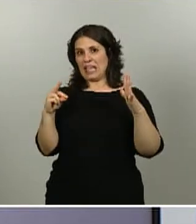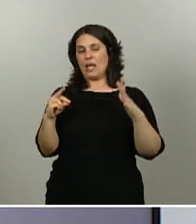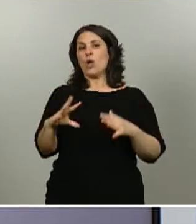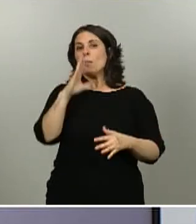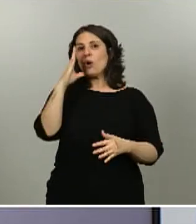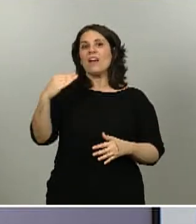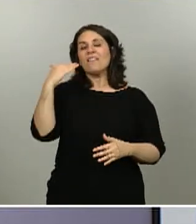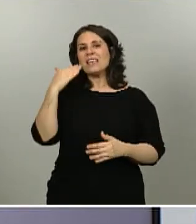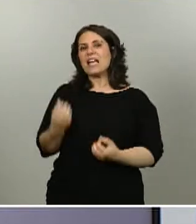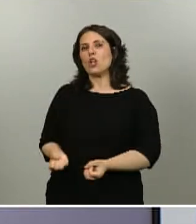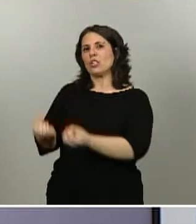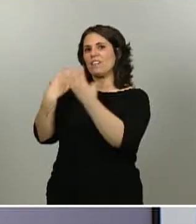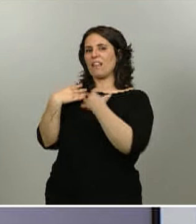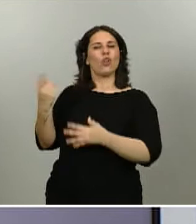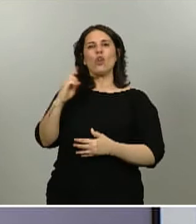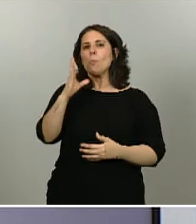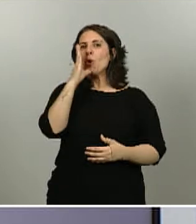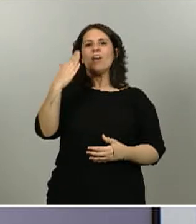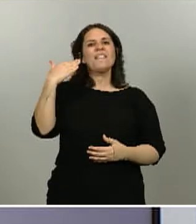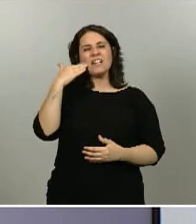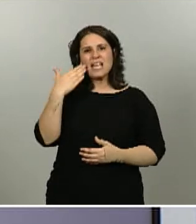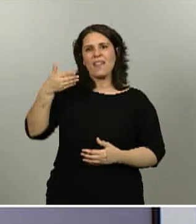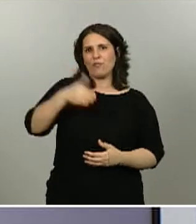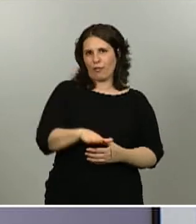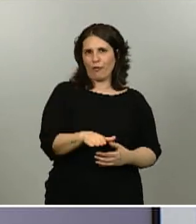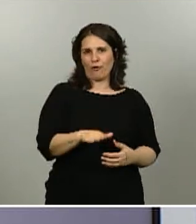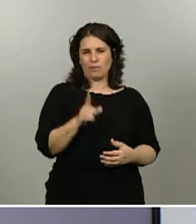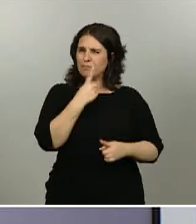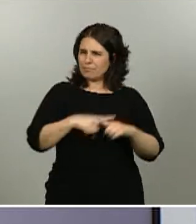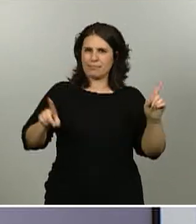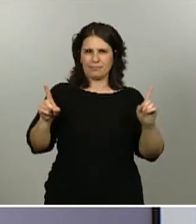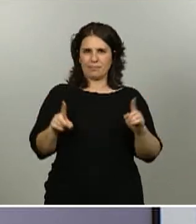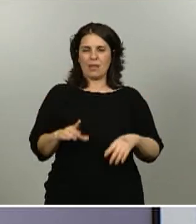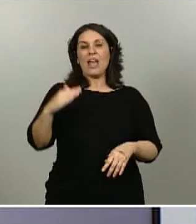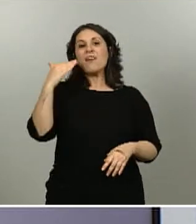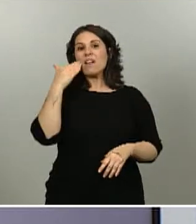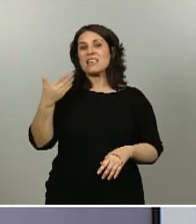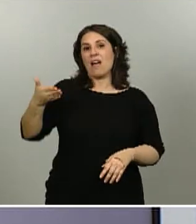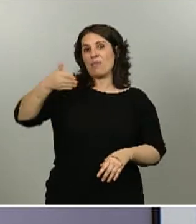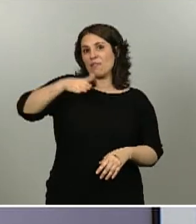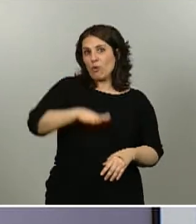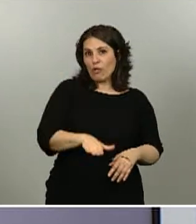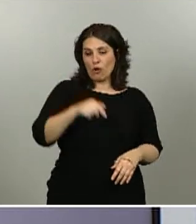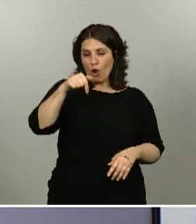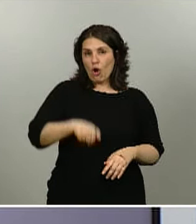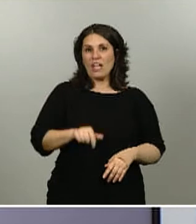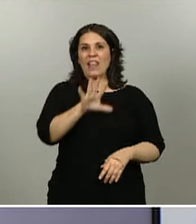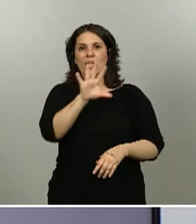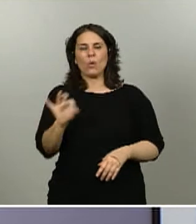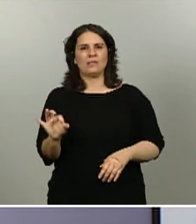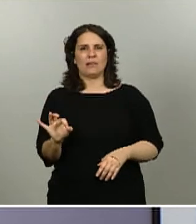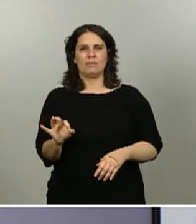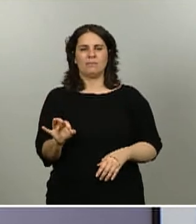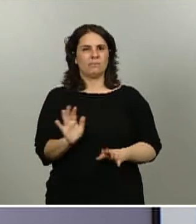por fecha de defunción. La fecha de defunción nos indica que hoy tenemos únicamente 50, en todo caso